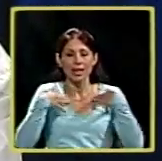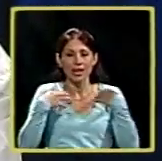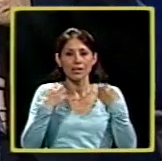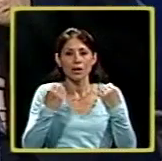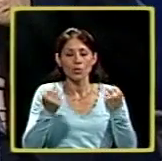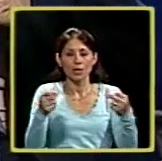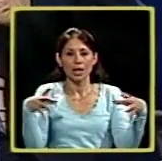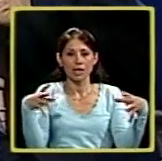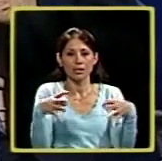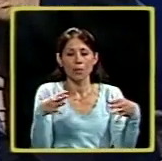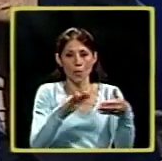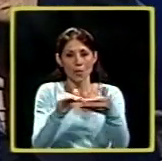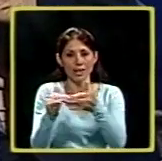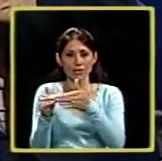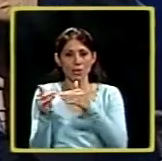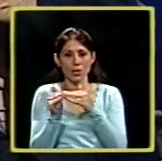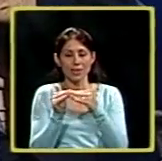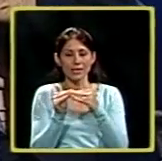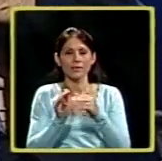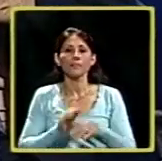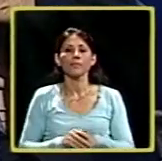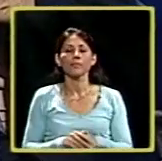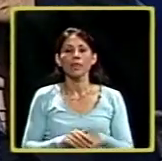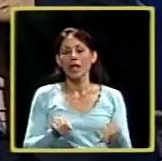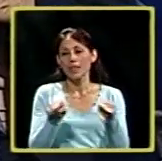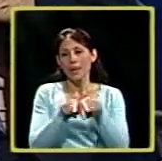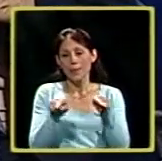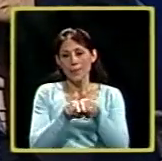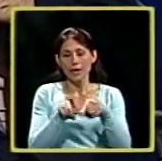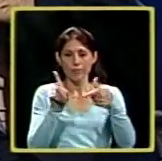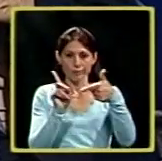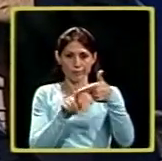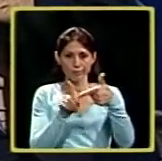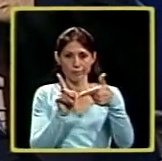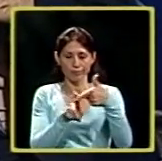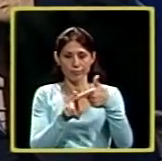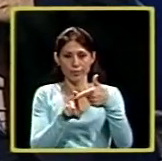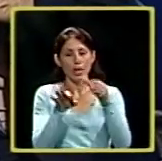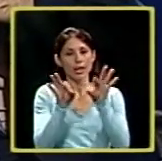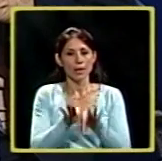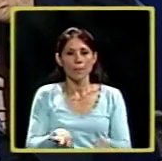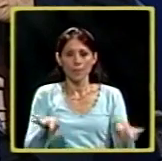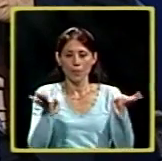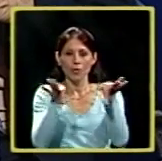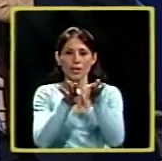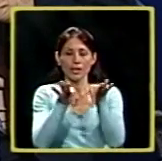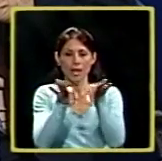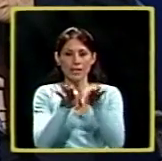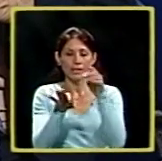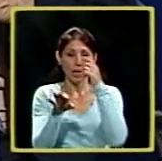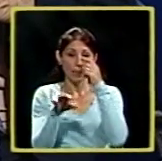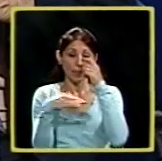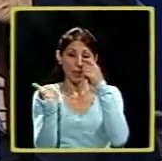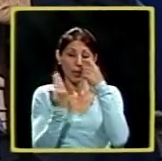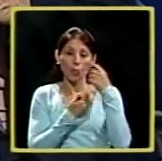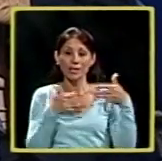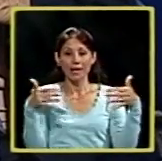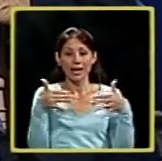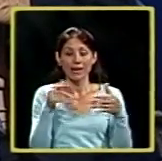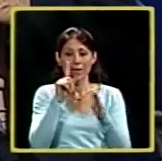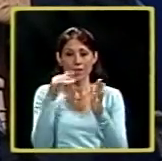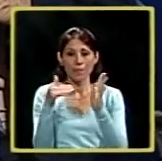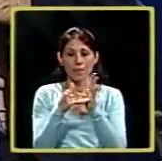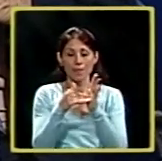poblaciones. El otro que menciono yo a menudo por la importancia que tiene nuestra guerra del